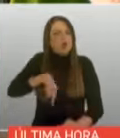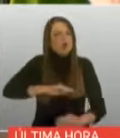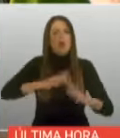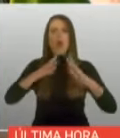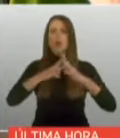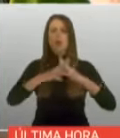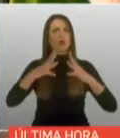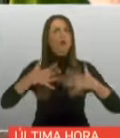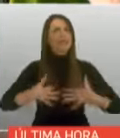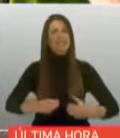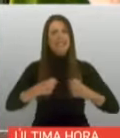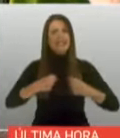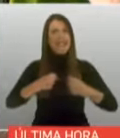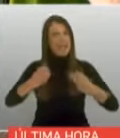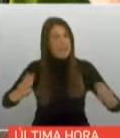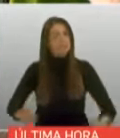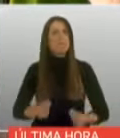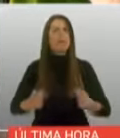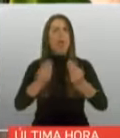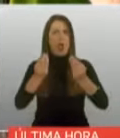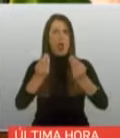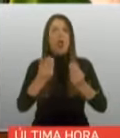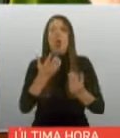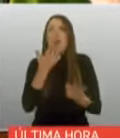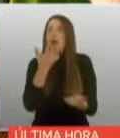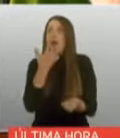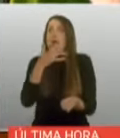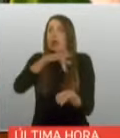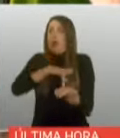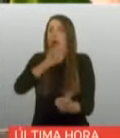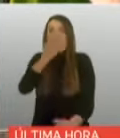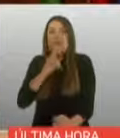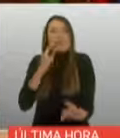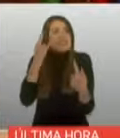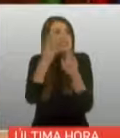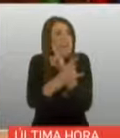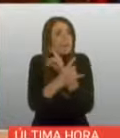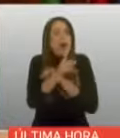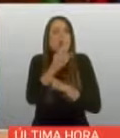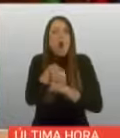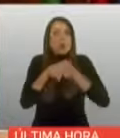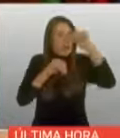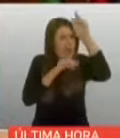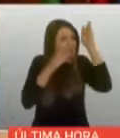Junta de Andalucía ha comentado estas medidas en el transcurso de una entrevista en Canal Sur Televisión.